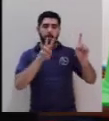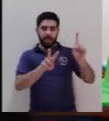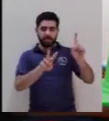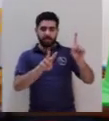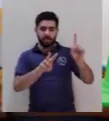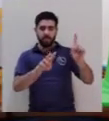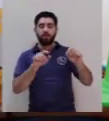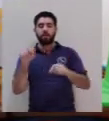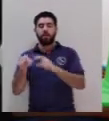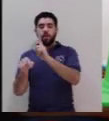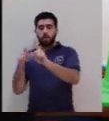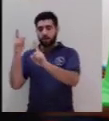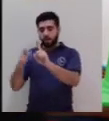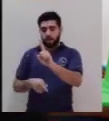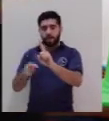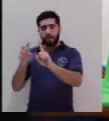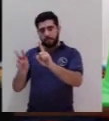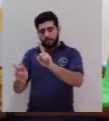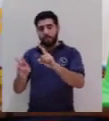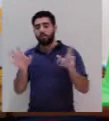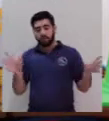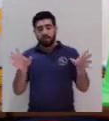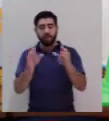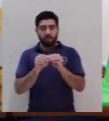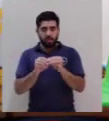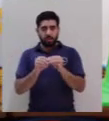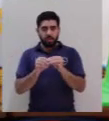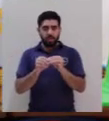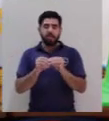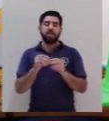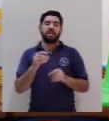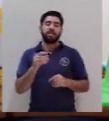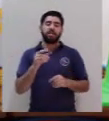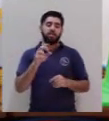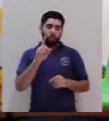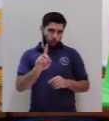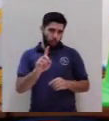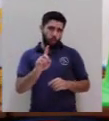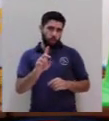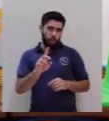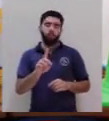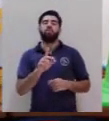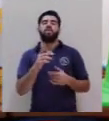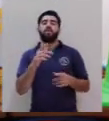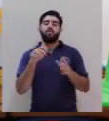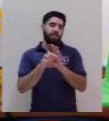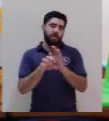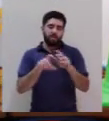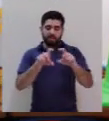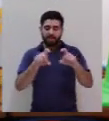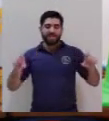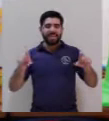¿Sí? Y también, refrescando el porcentaje, si esto valdría 100, cada uno tuviera un valor de 50.